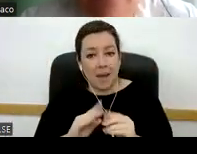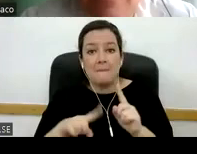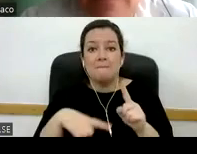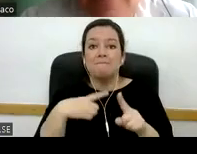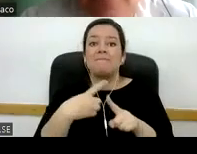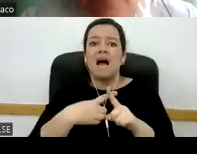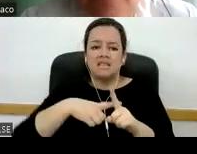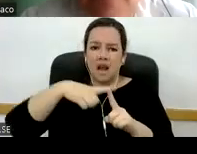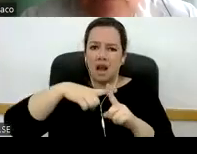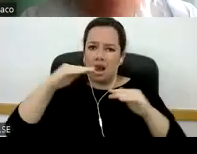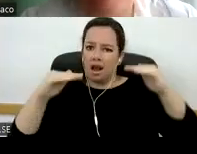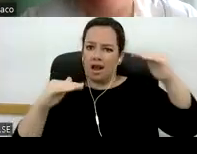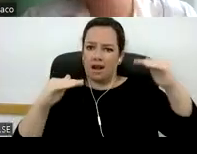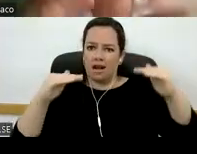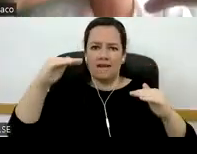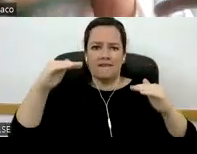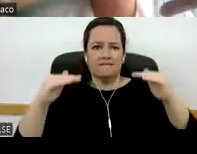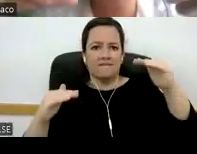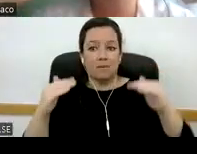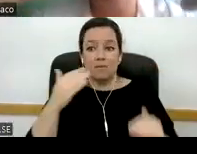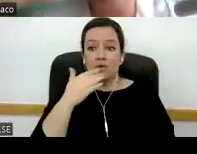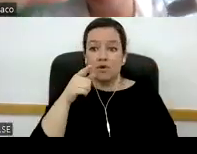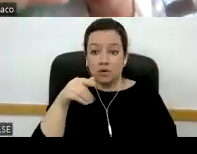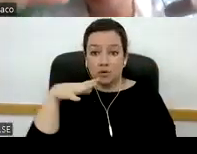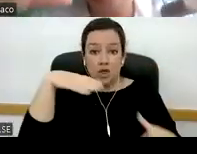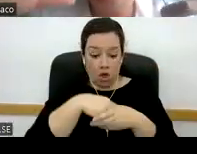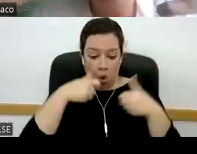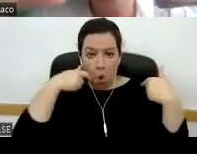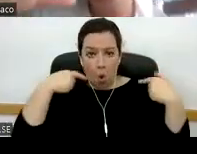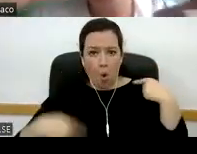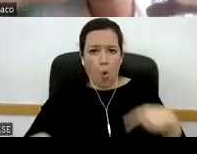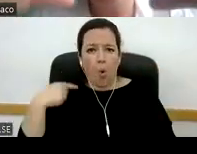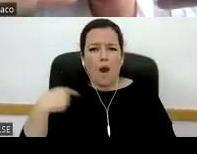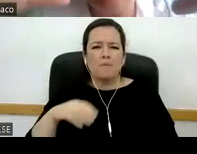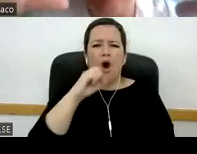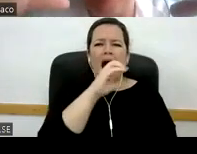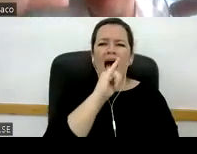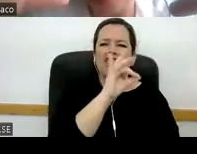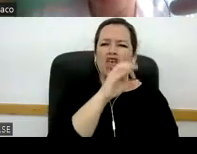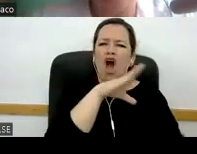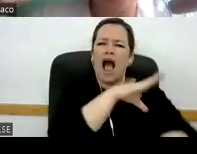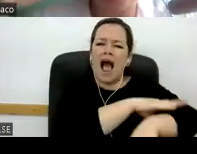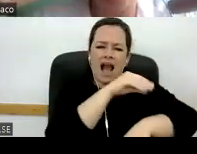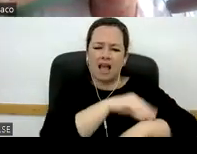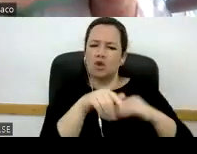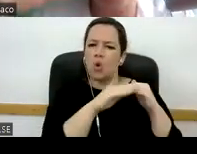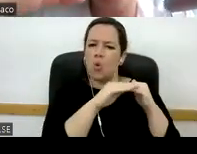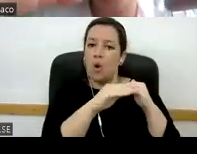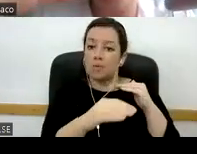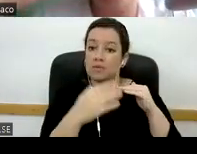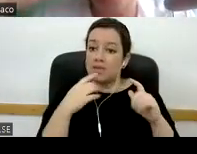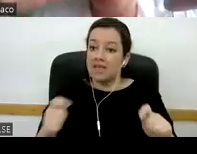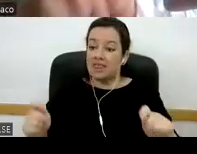nivela o sea, la cantidad de ácidos grasos que tenemos en el cuerpo, digamos que es más o menos estable. Entonces, si nosotros aportamos